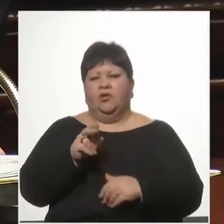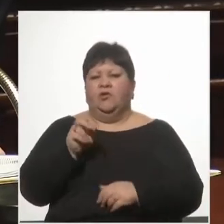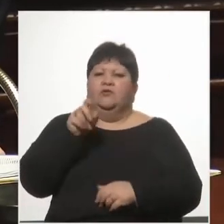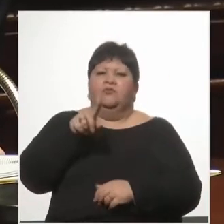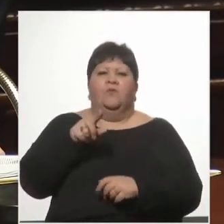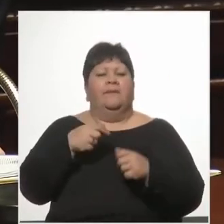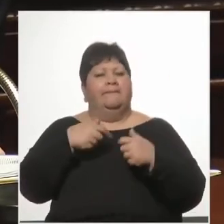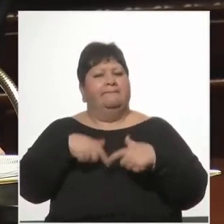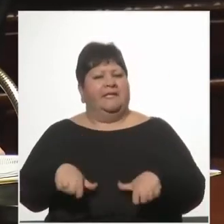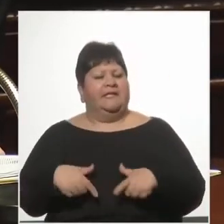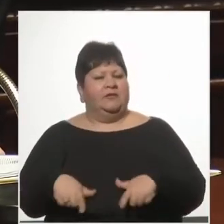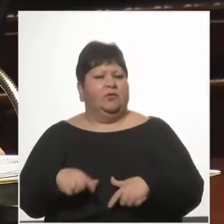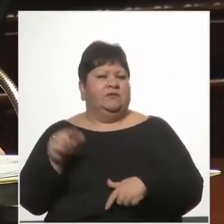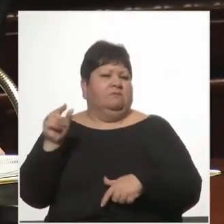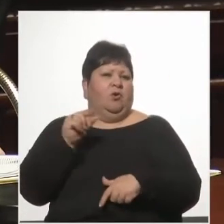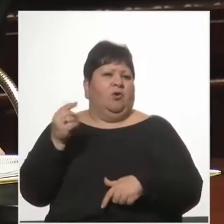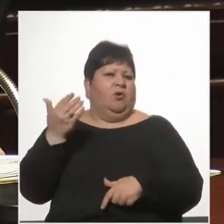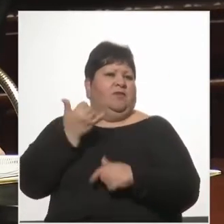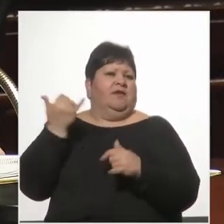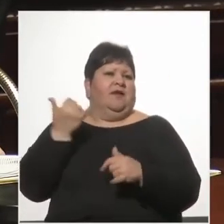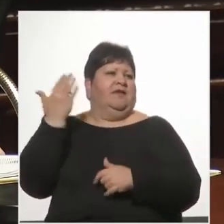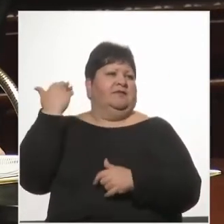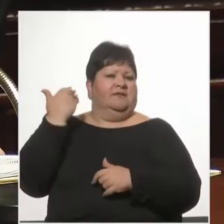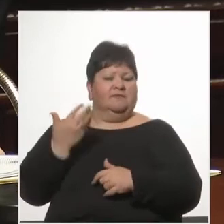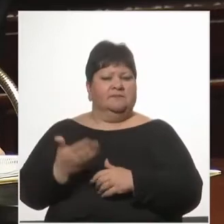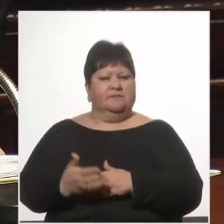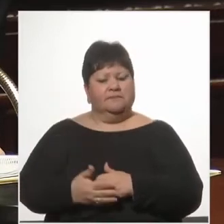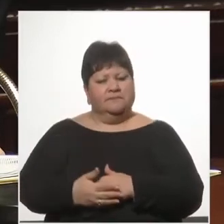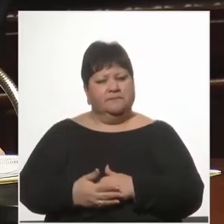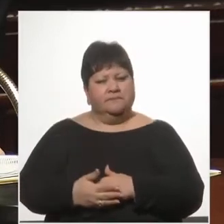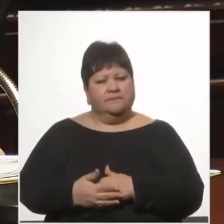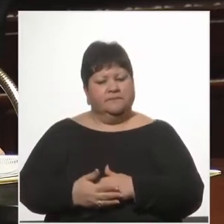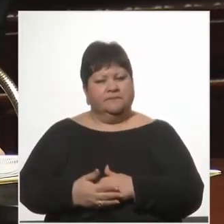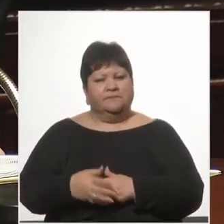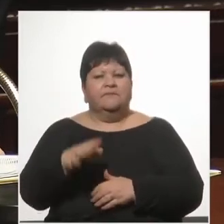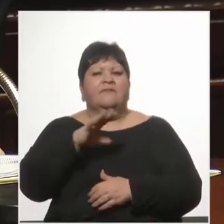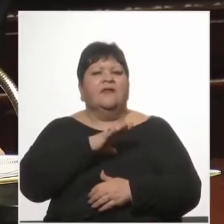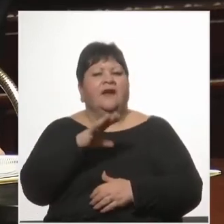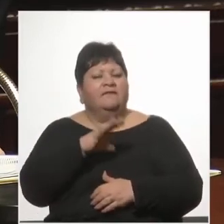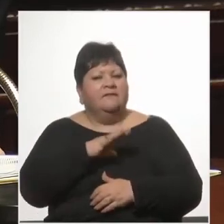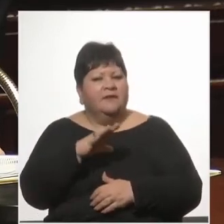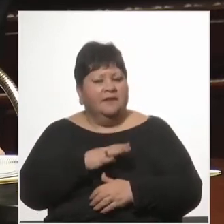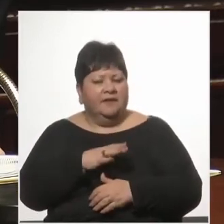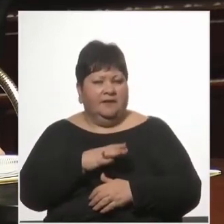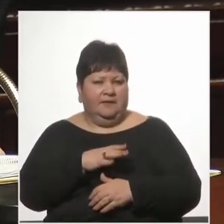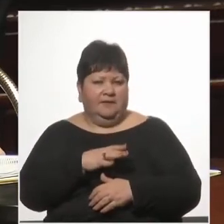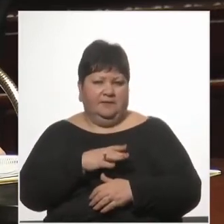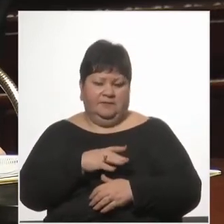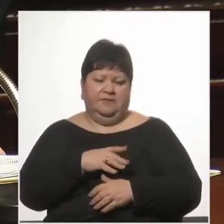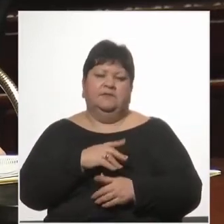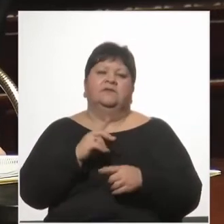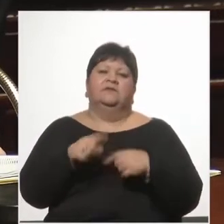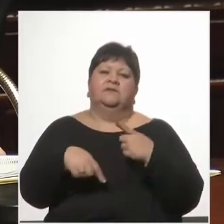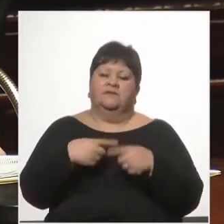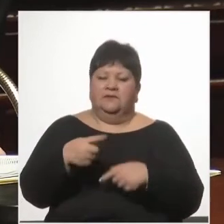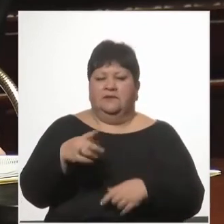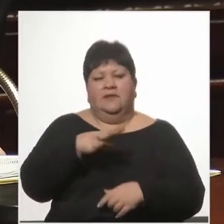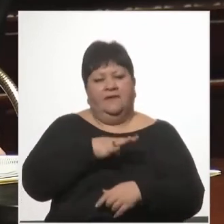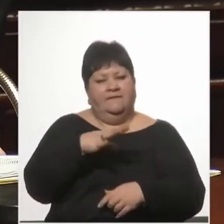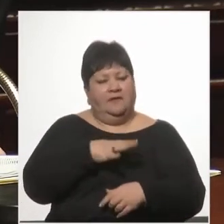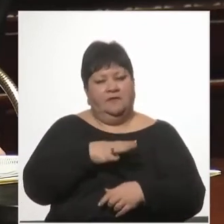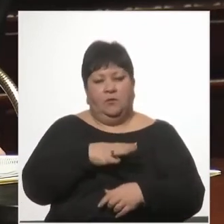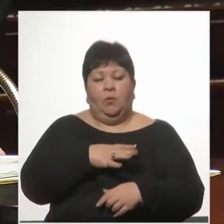ministro hasta pocos días antes? Existía y coexiste, sin dudas, una fundada